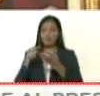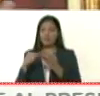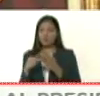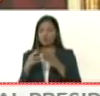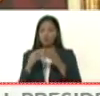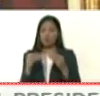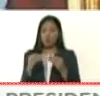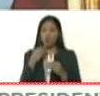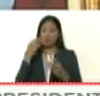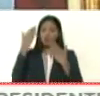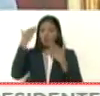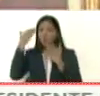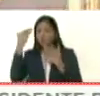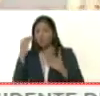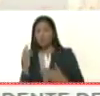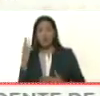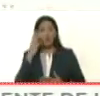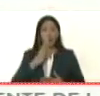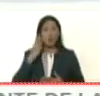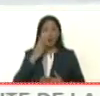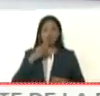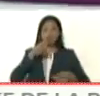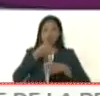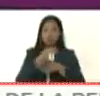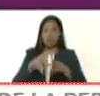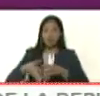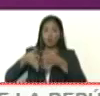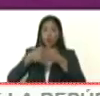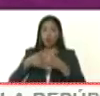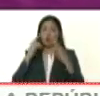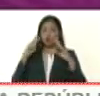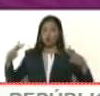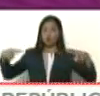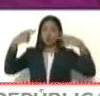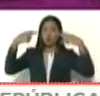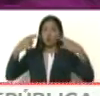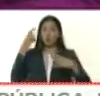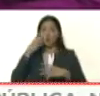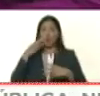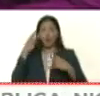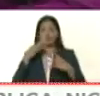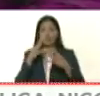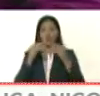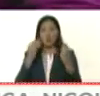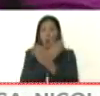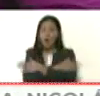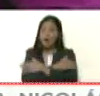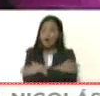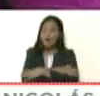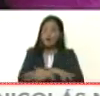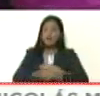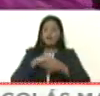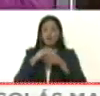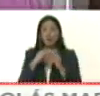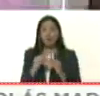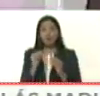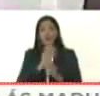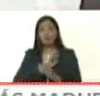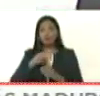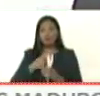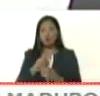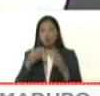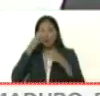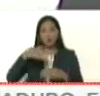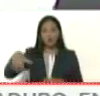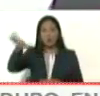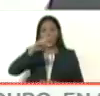a darle un saludo a Washington allá, a todos los que nos ven desde Washington. Nuestro cariño por el pueblo de los Estados Unidos.